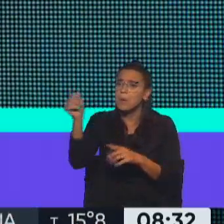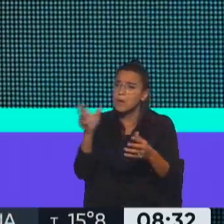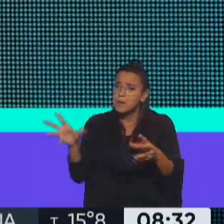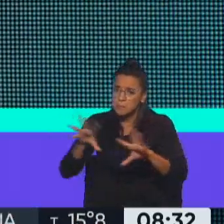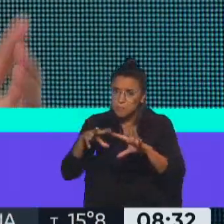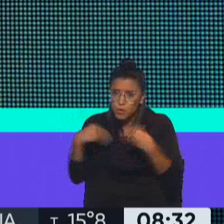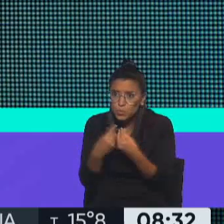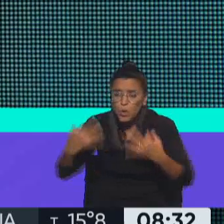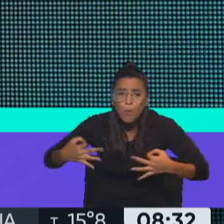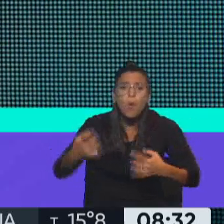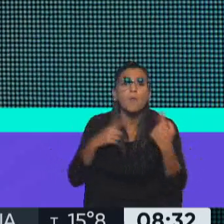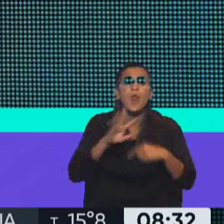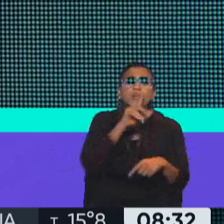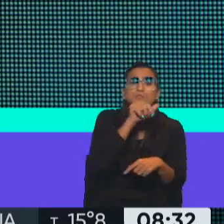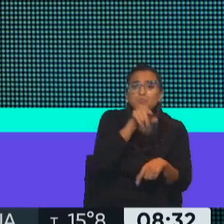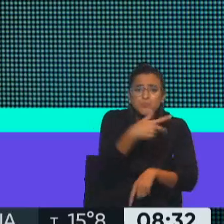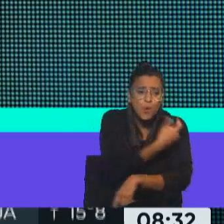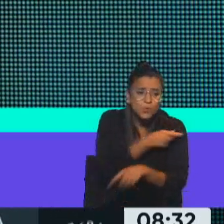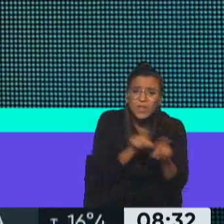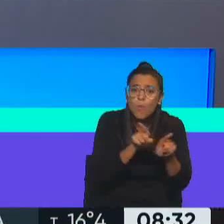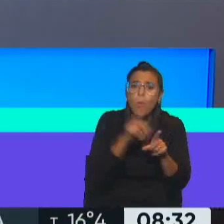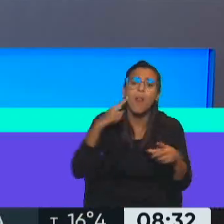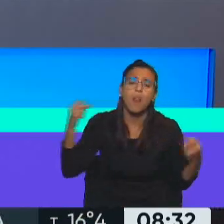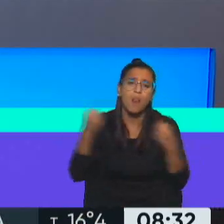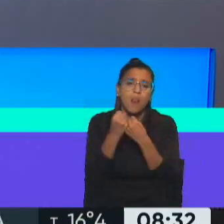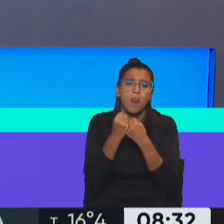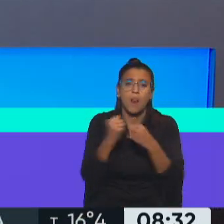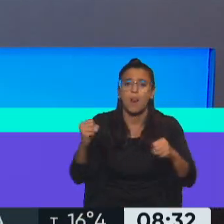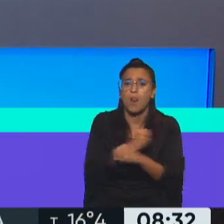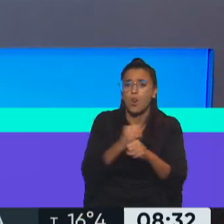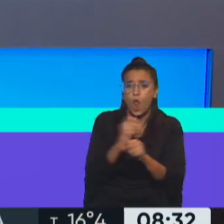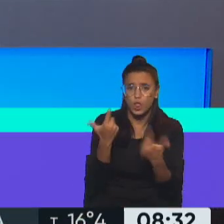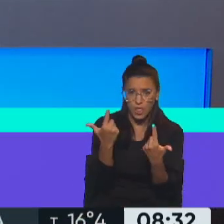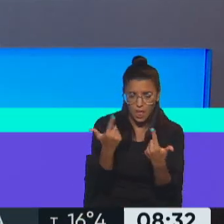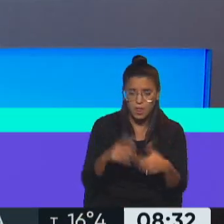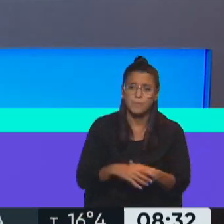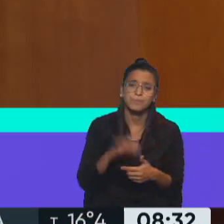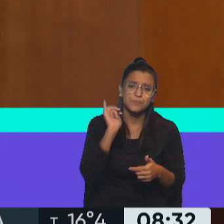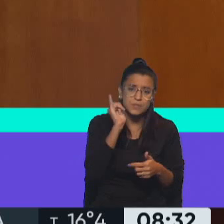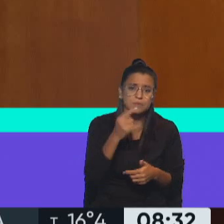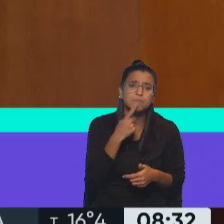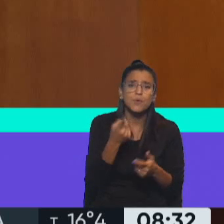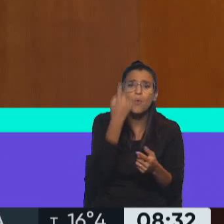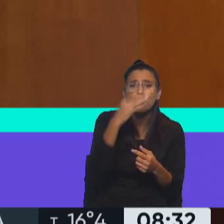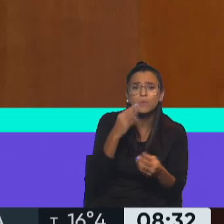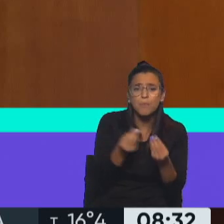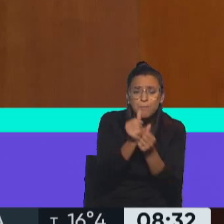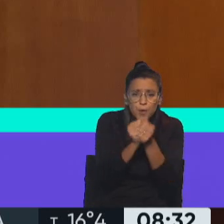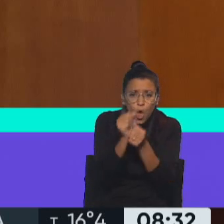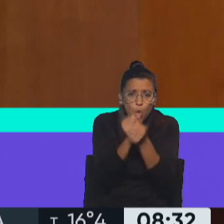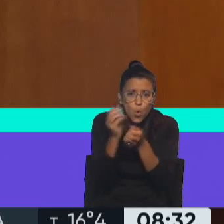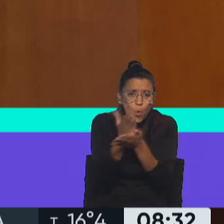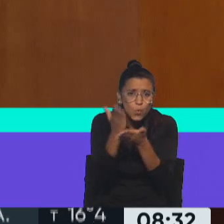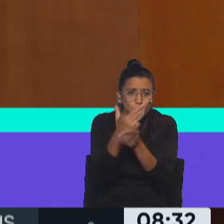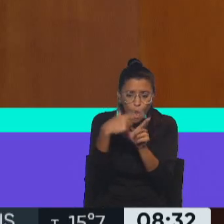todavía, como la Sputnik, no tienen esa aprobación La internacional? vacuna vegana, como se Claro. le dice. Sí, mal llamada, porque Sí. lo único que se hace es producir